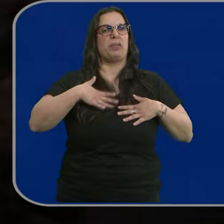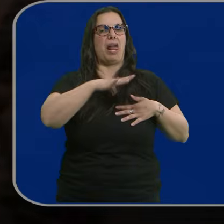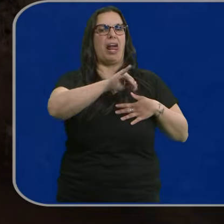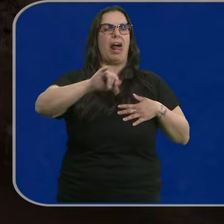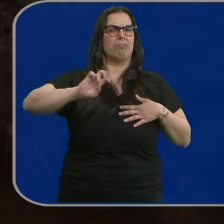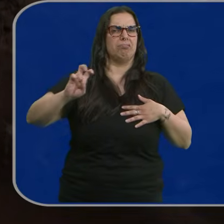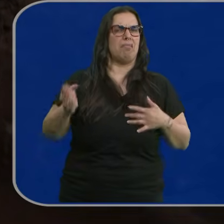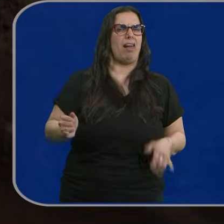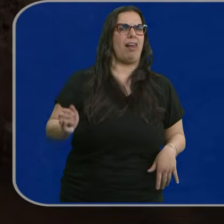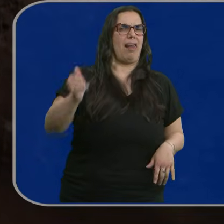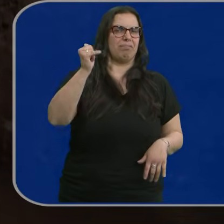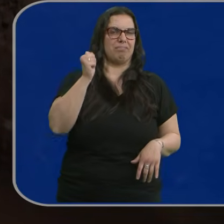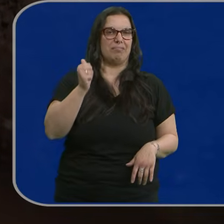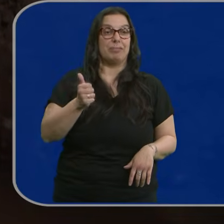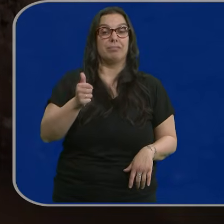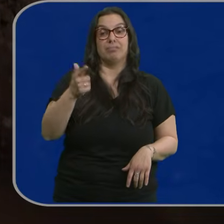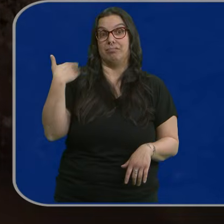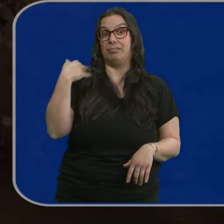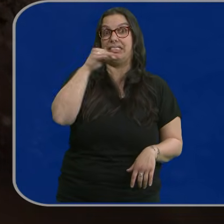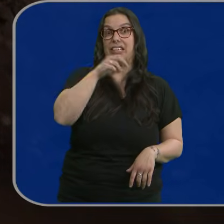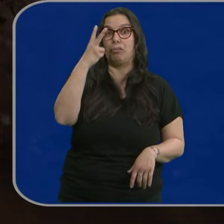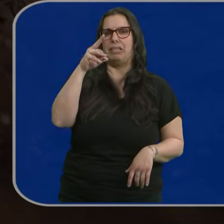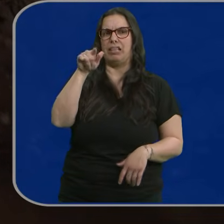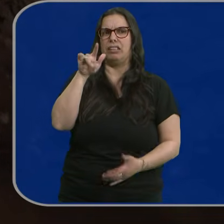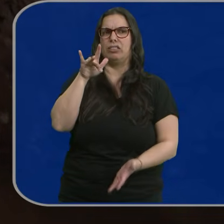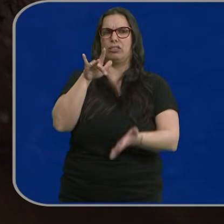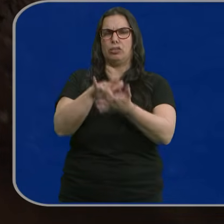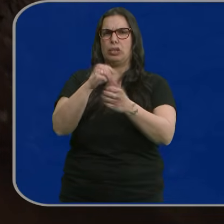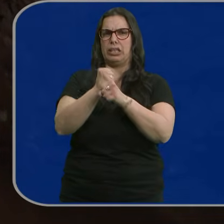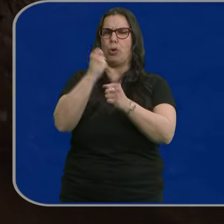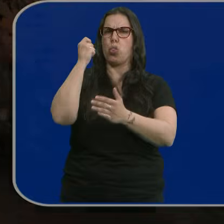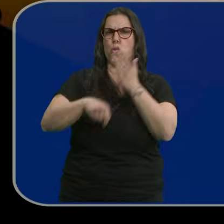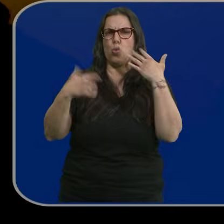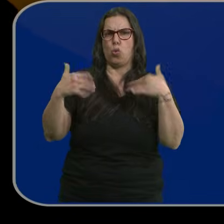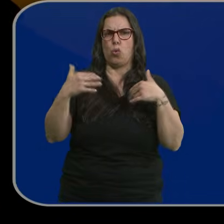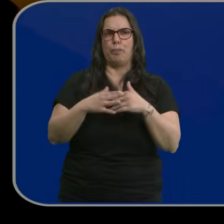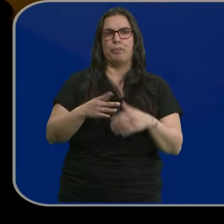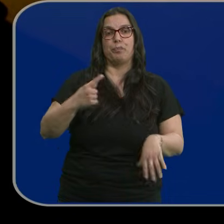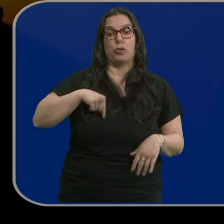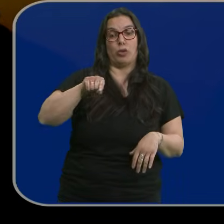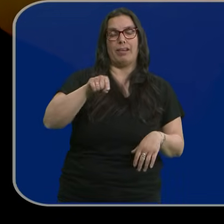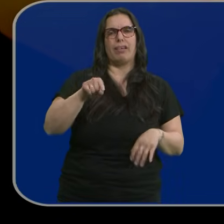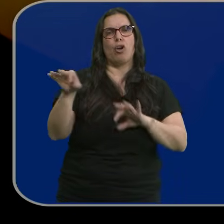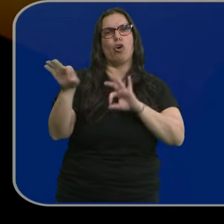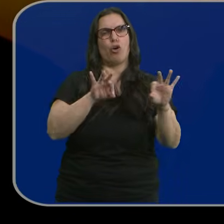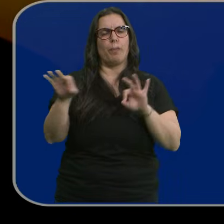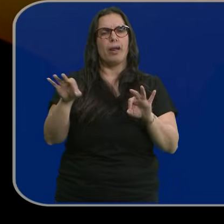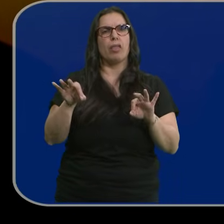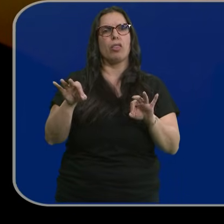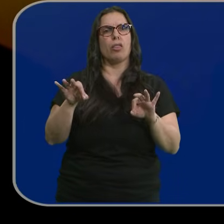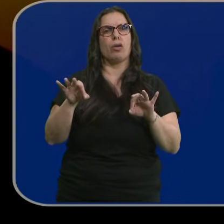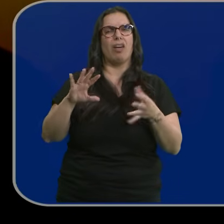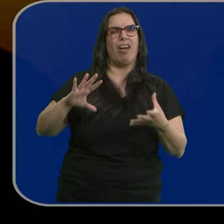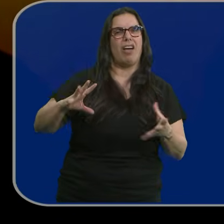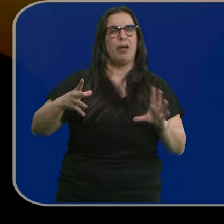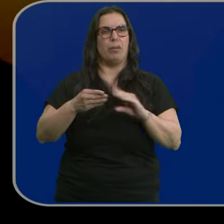aguardan en una mina que a lo largo del siglo XX fue escenario de durísimas condiciones de trabajo. Hemos dedicado este piso, lo hemos reconvertido, lo que debe